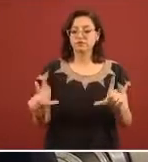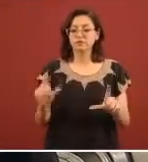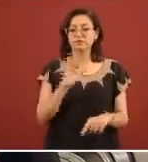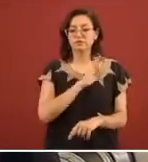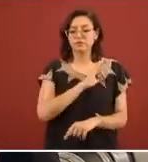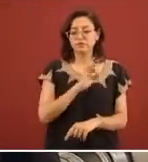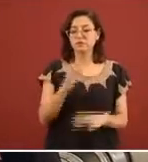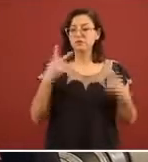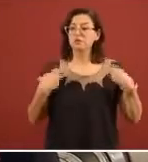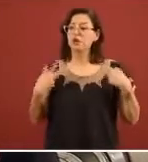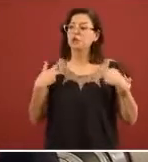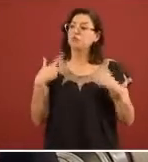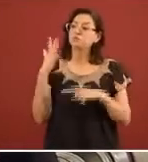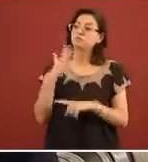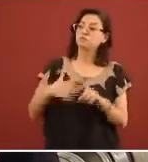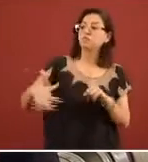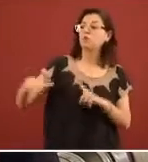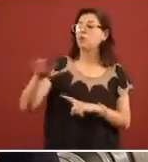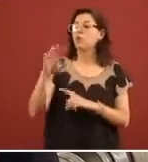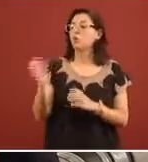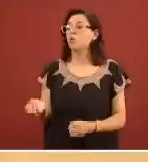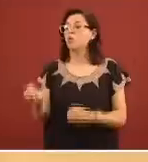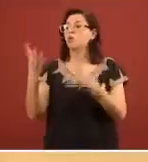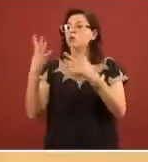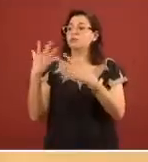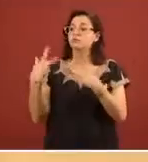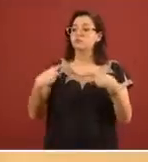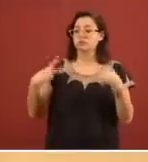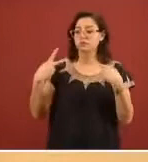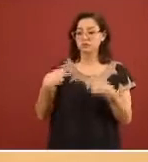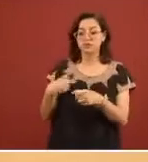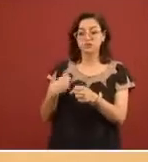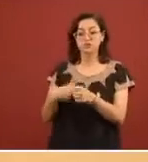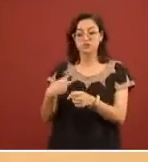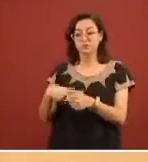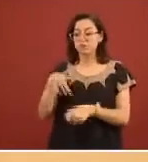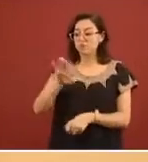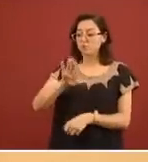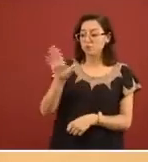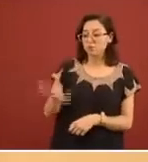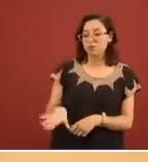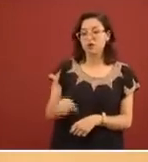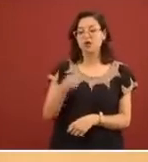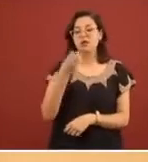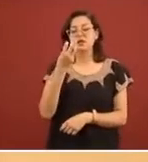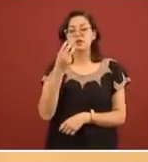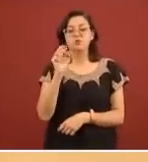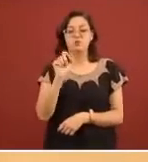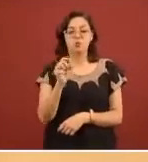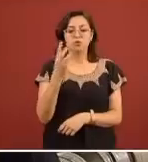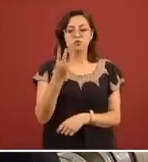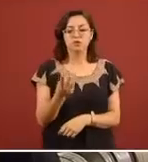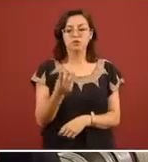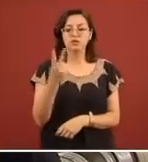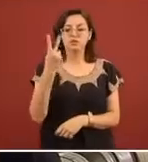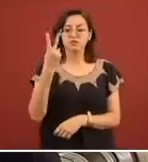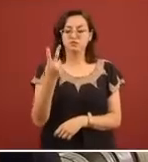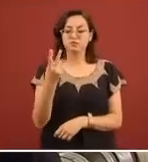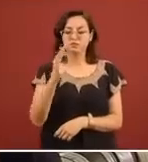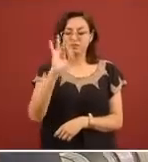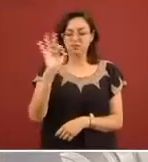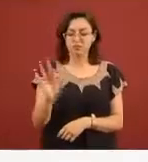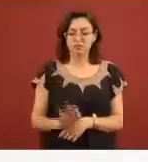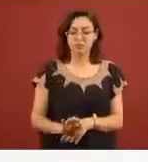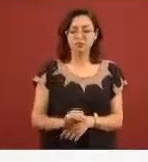la mortalidad, que es en base a la población, no solamente a los casos, 0.32 para el nivel nacional